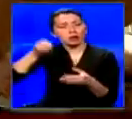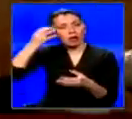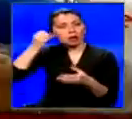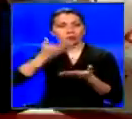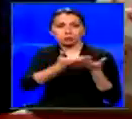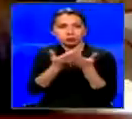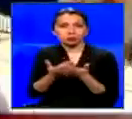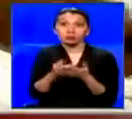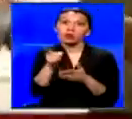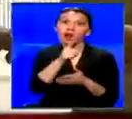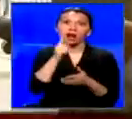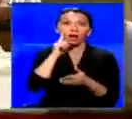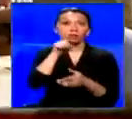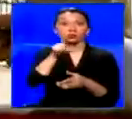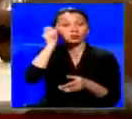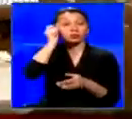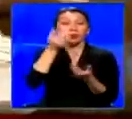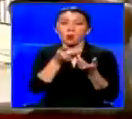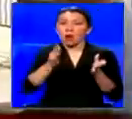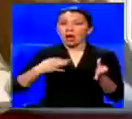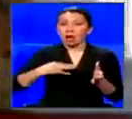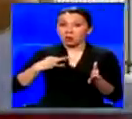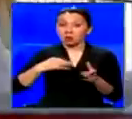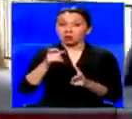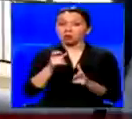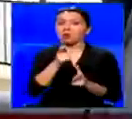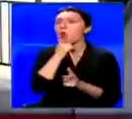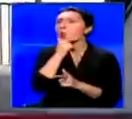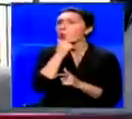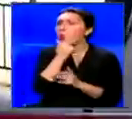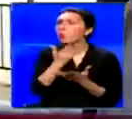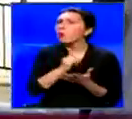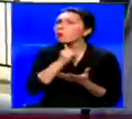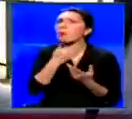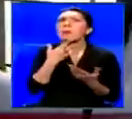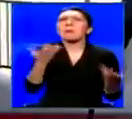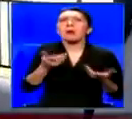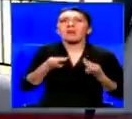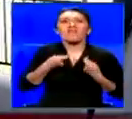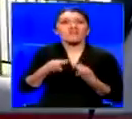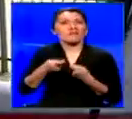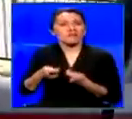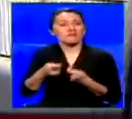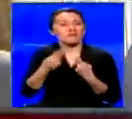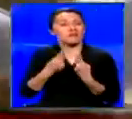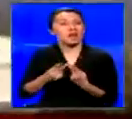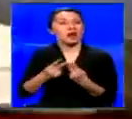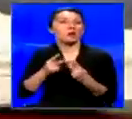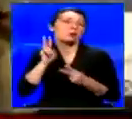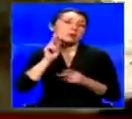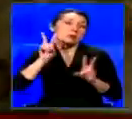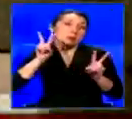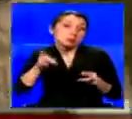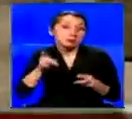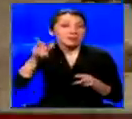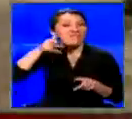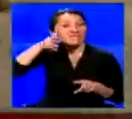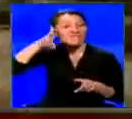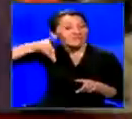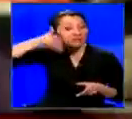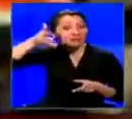Así las cosas, sepa usted que cualquier ciudadano al que le surjan dudas por estos costosos viajes a supuestas capacitaciones en el extranjero